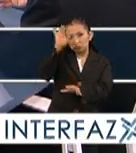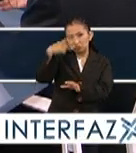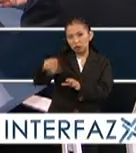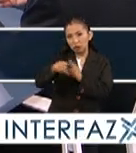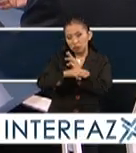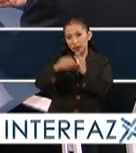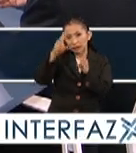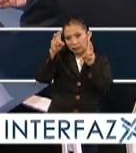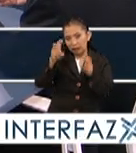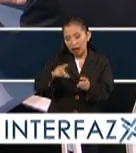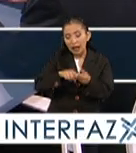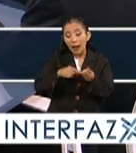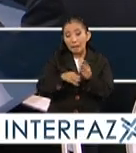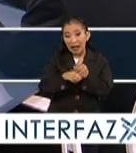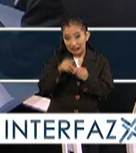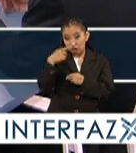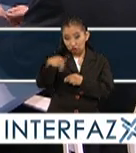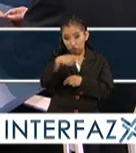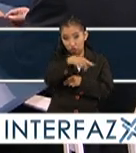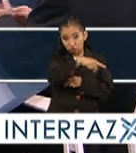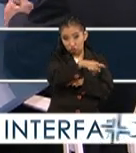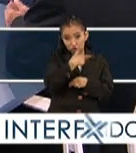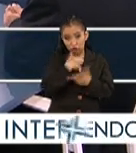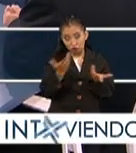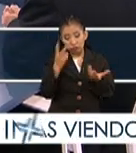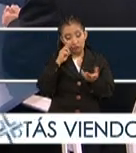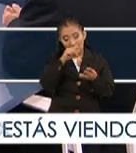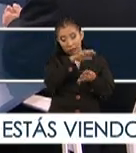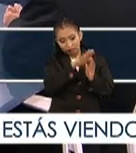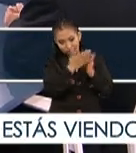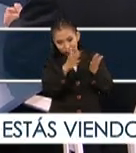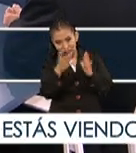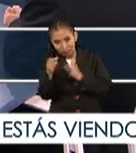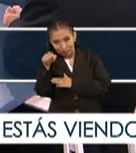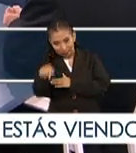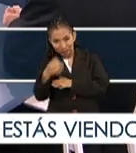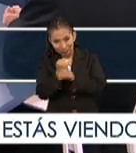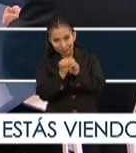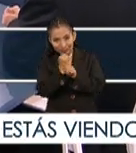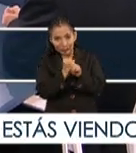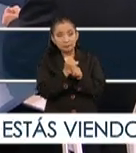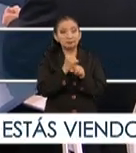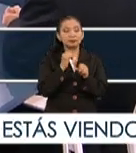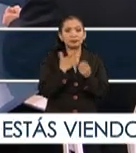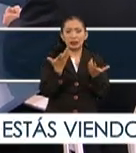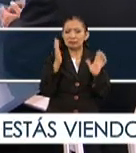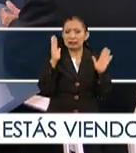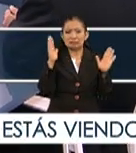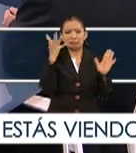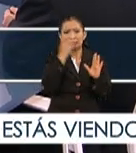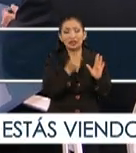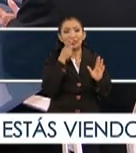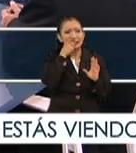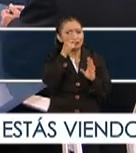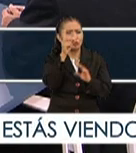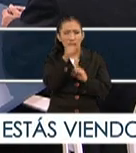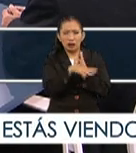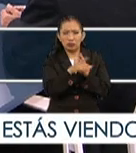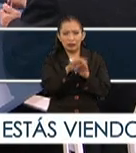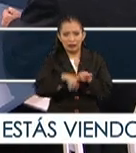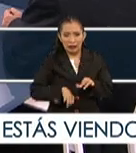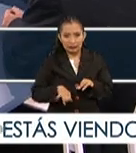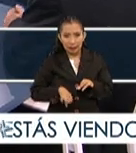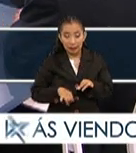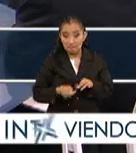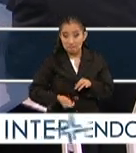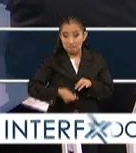nuevos materiales educativos que ustedes, bueno, pues lo pudieron ver en el reportaje, son extraordinarios. Déjenme decirles algo bien